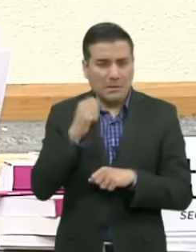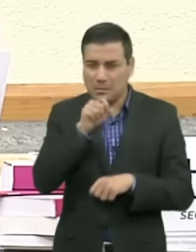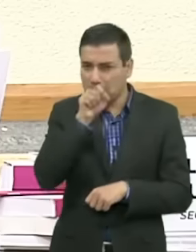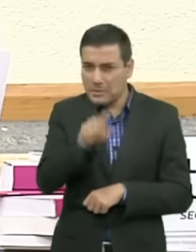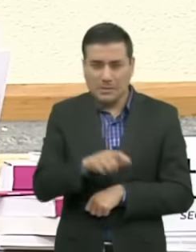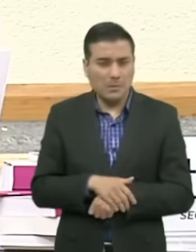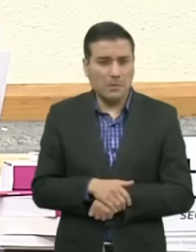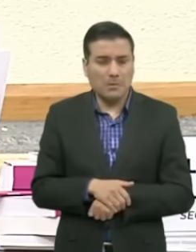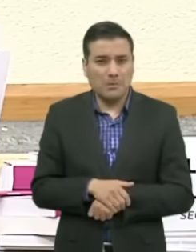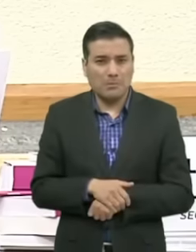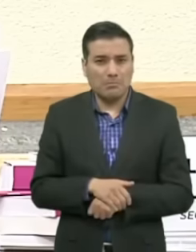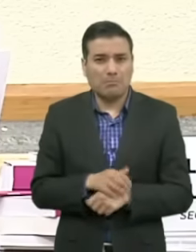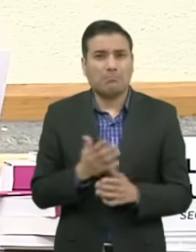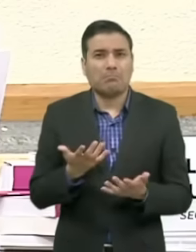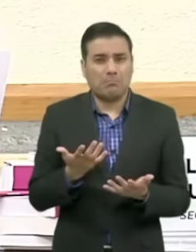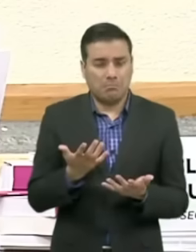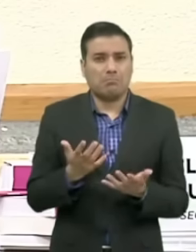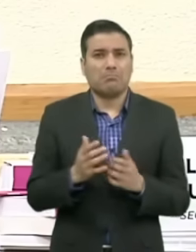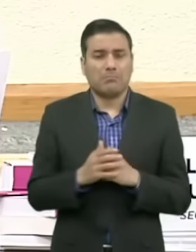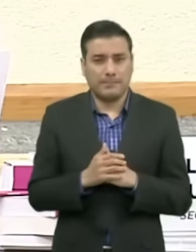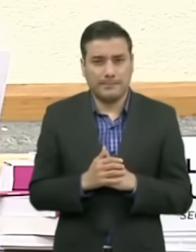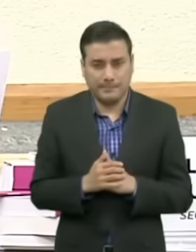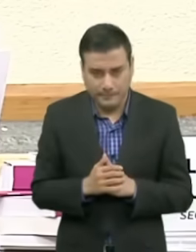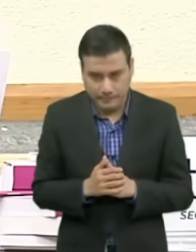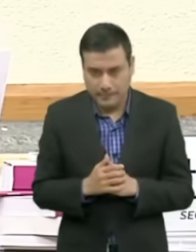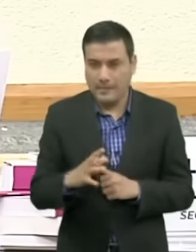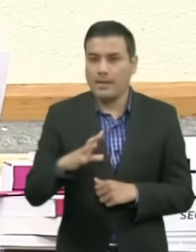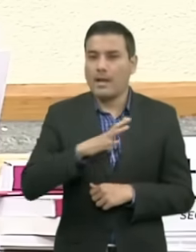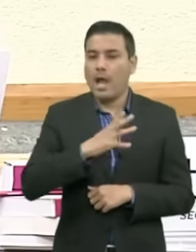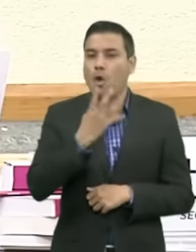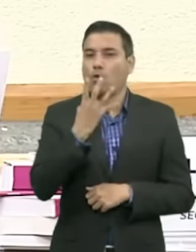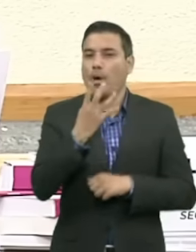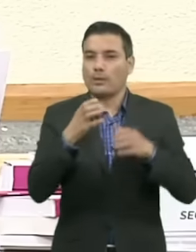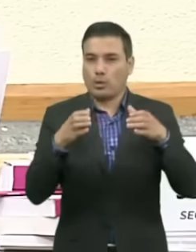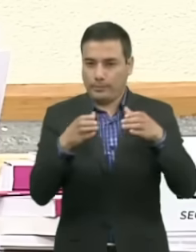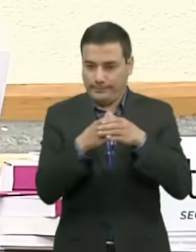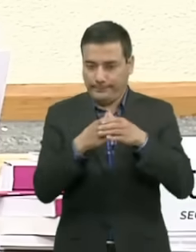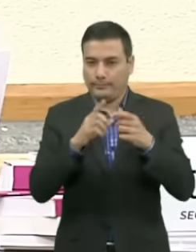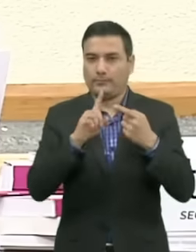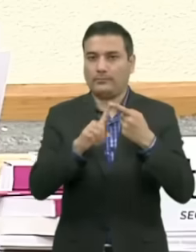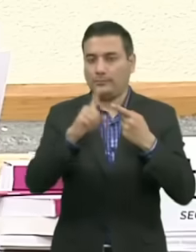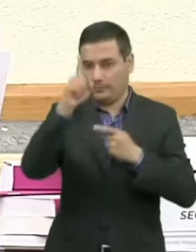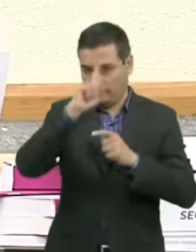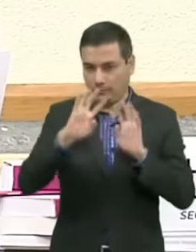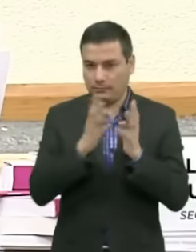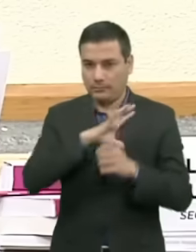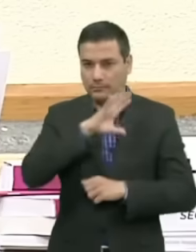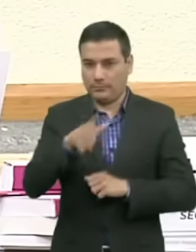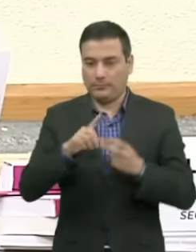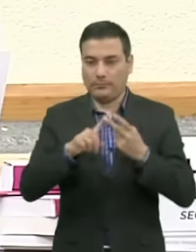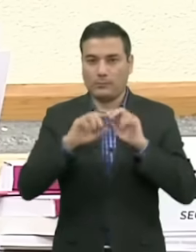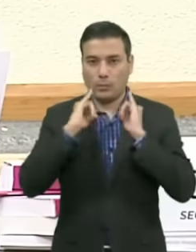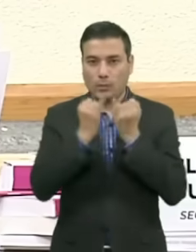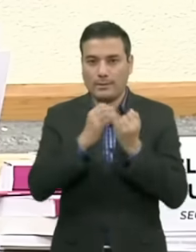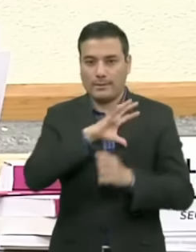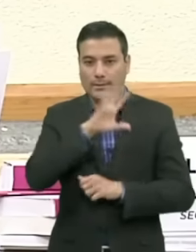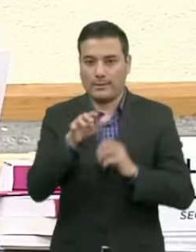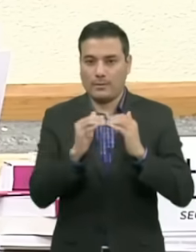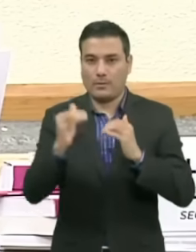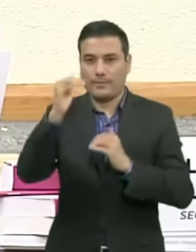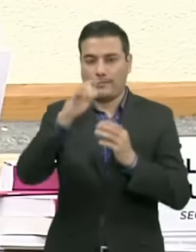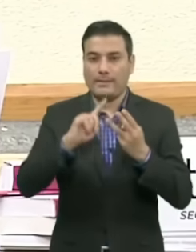desde su composición en cuatro órganos centrales: el Consejo General, la Junta General Ejecutiva,